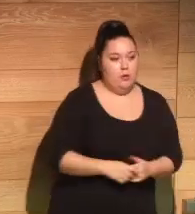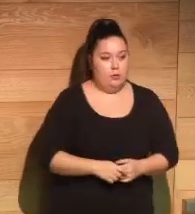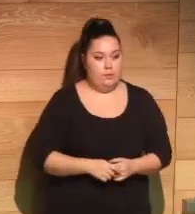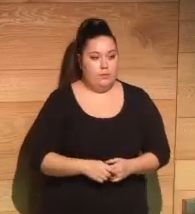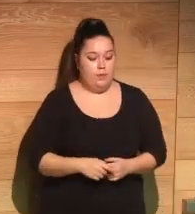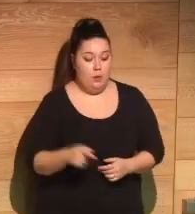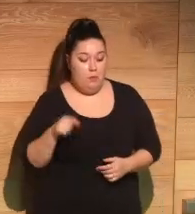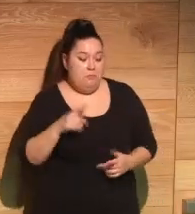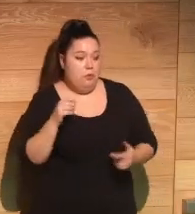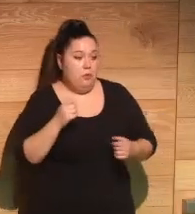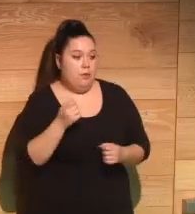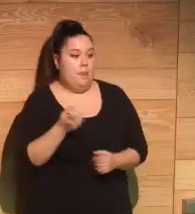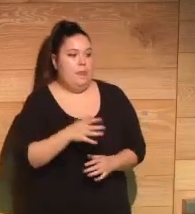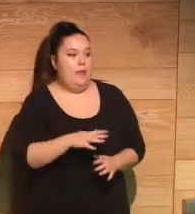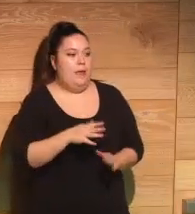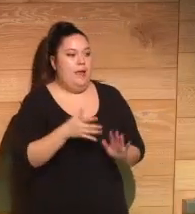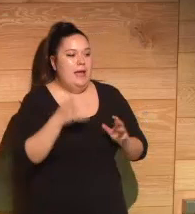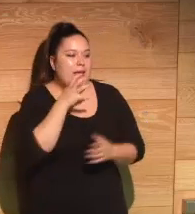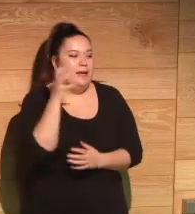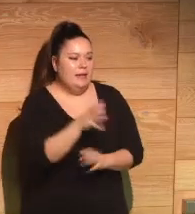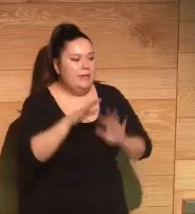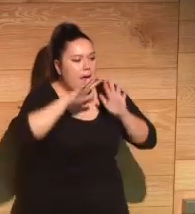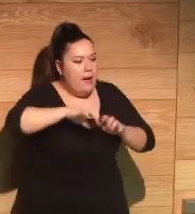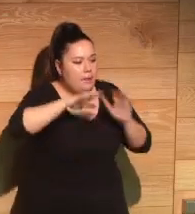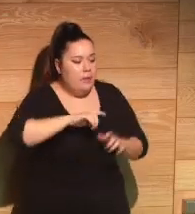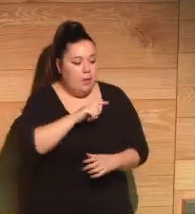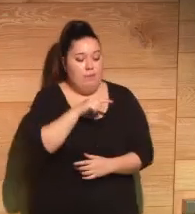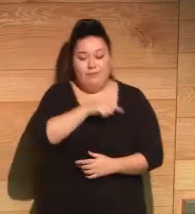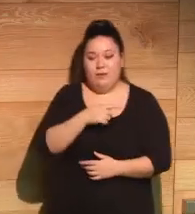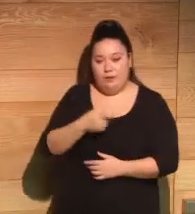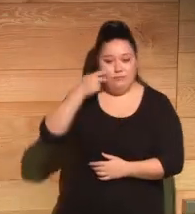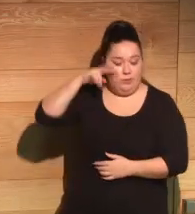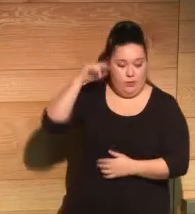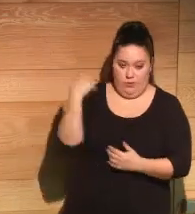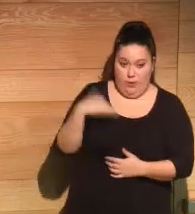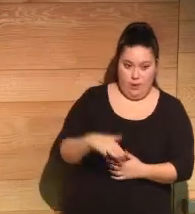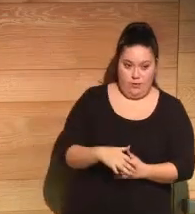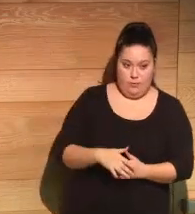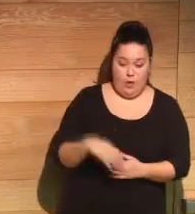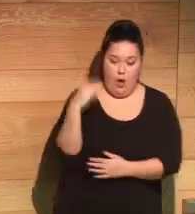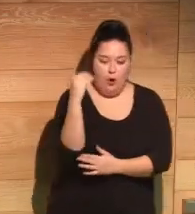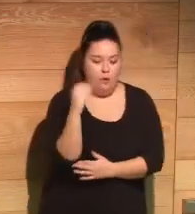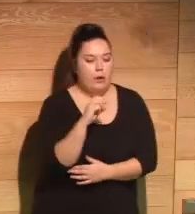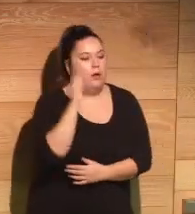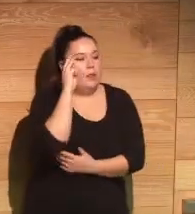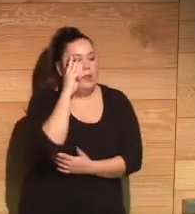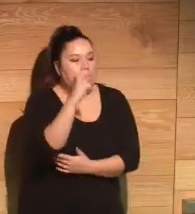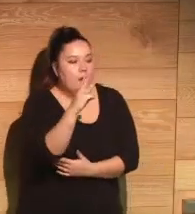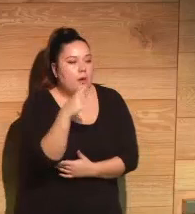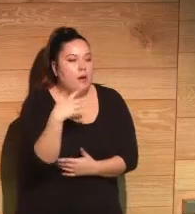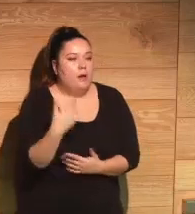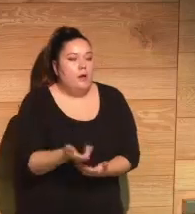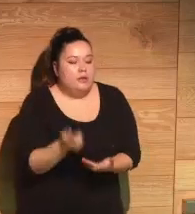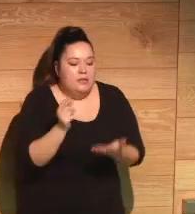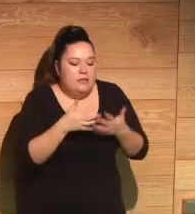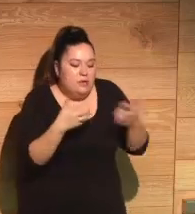hacer crítica y la segunda ya lleva mucho tiempo haciéndola. Y la persona joven está en su casa, son las 3 de la madrugada, no sabe cómo empezar